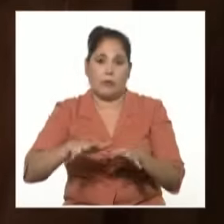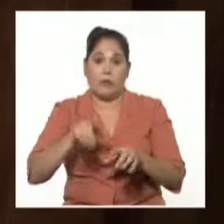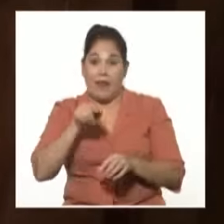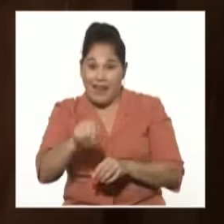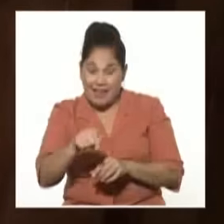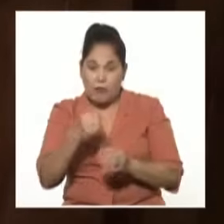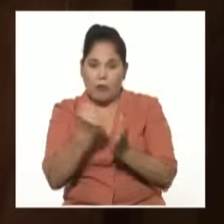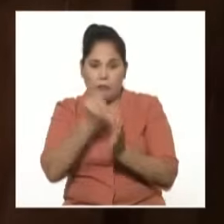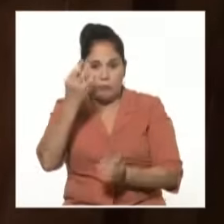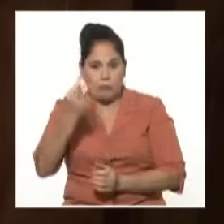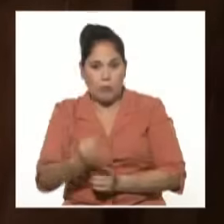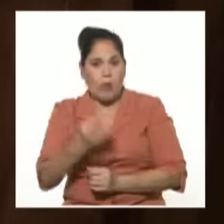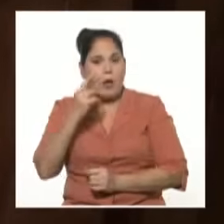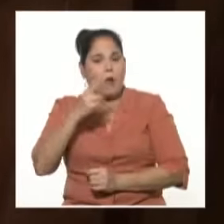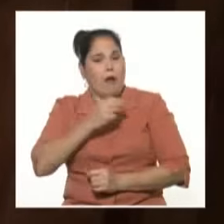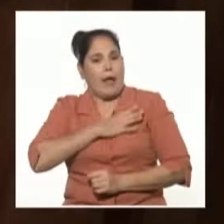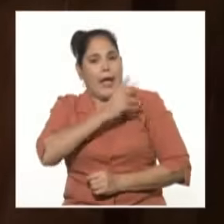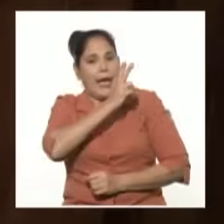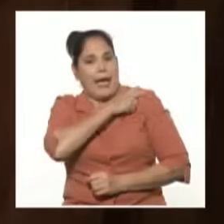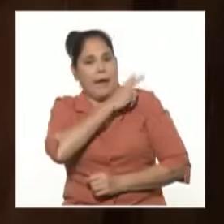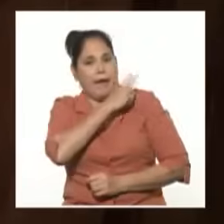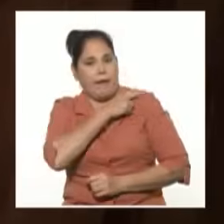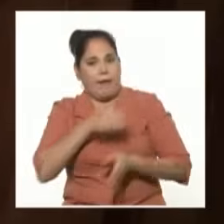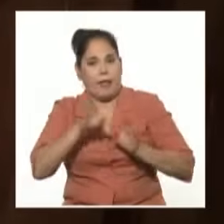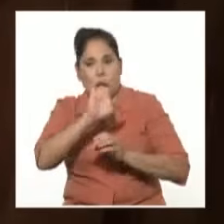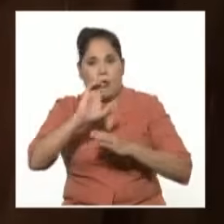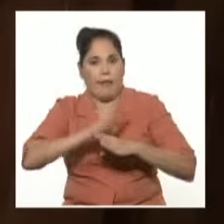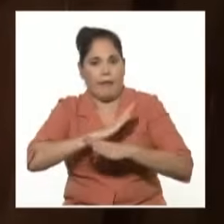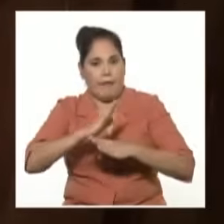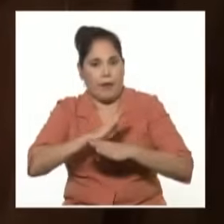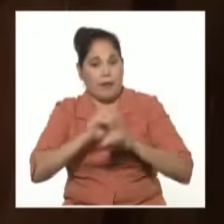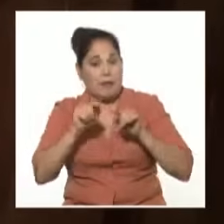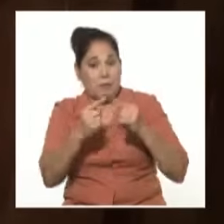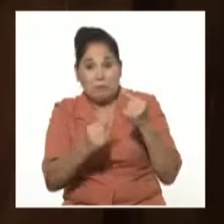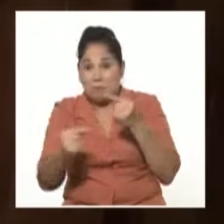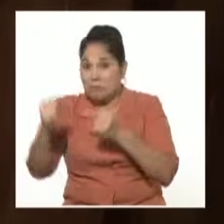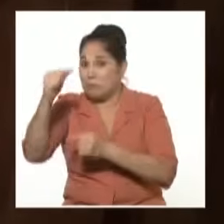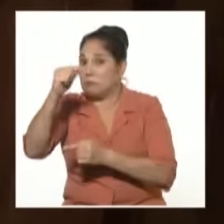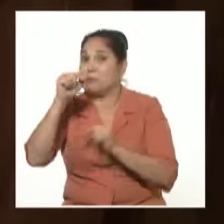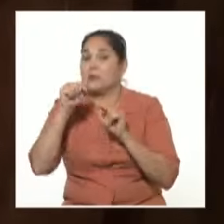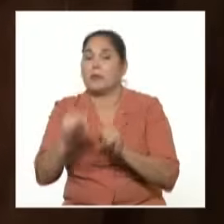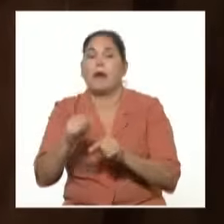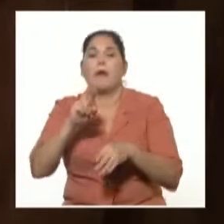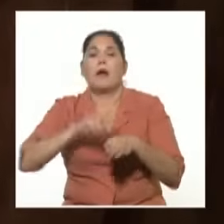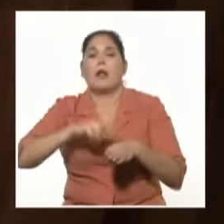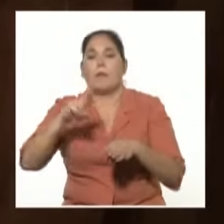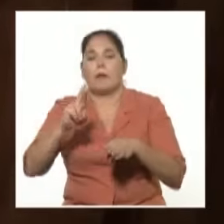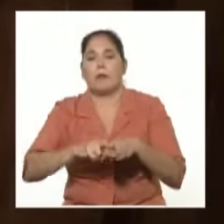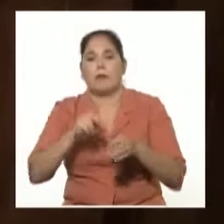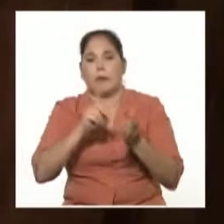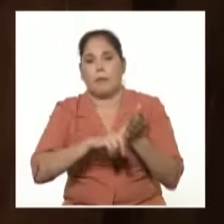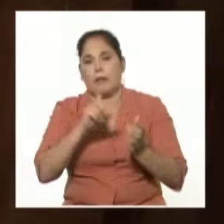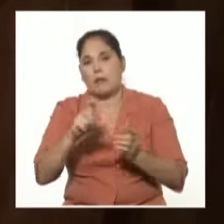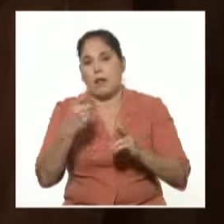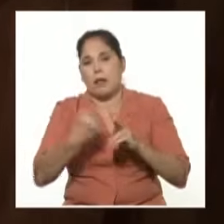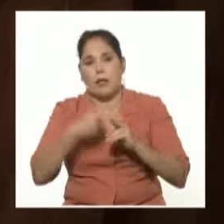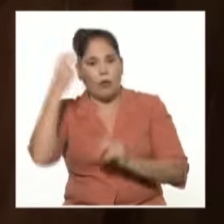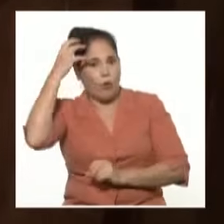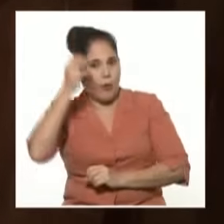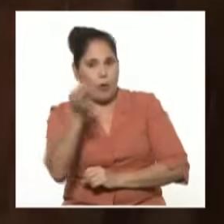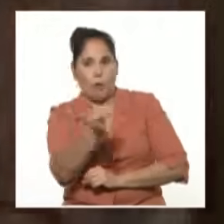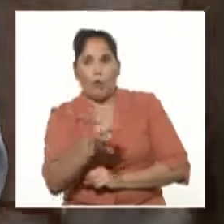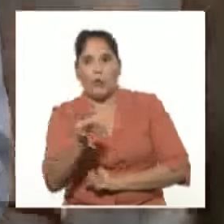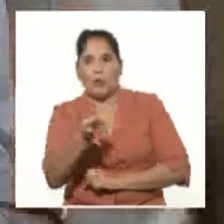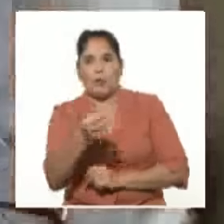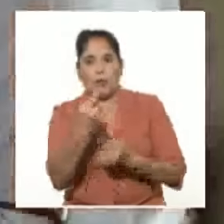ratifica el reconocimiento a la autoridad de las instituciones y en particular a los representantes del partido y el gobierno a todos